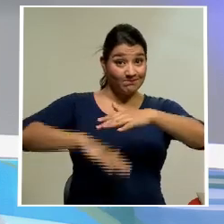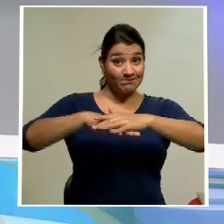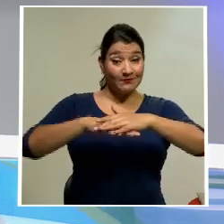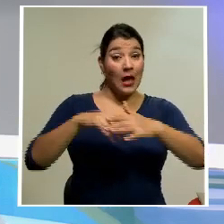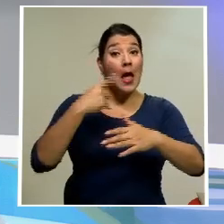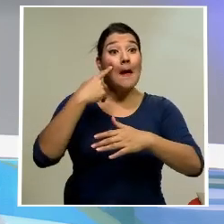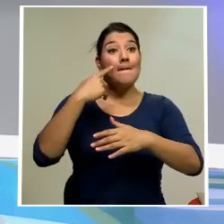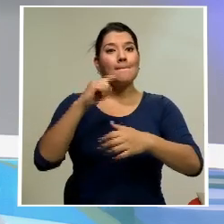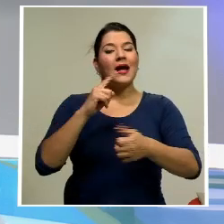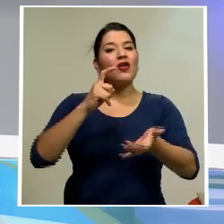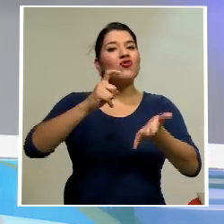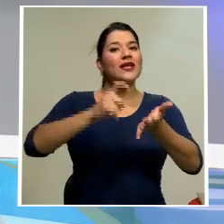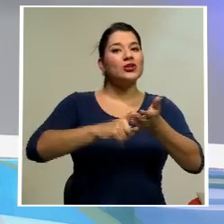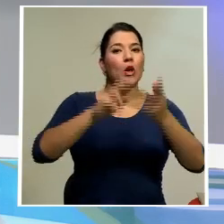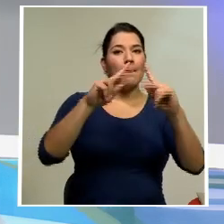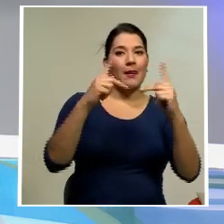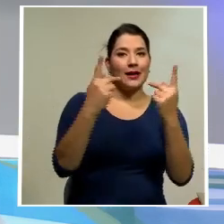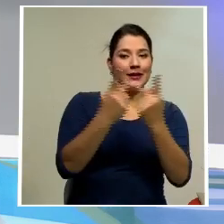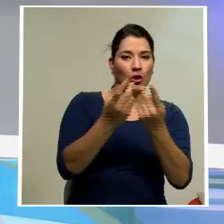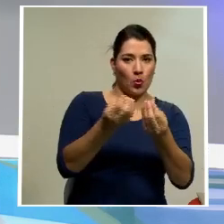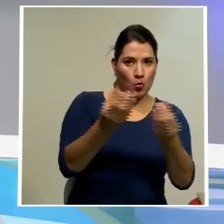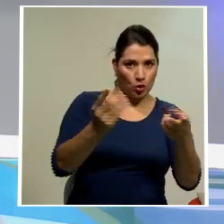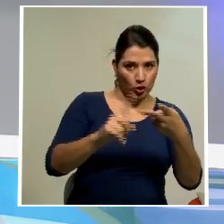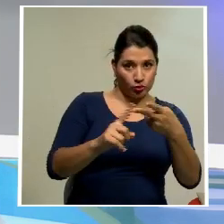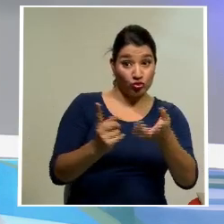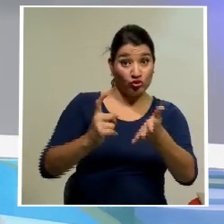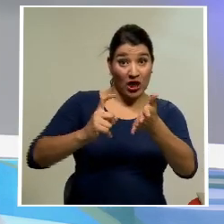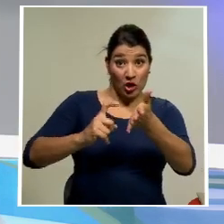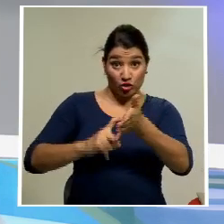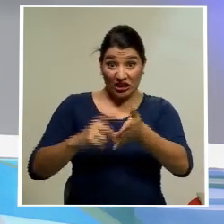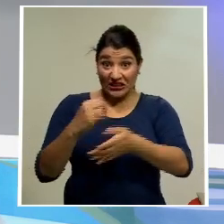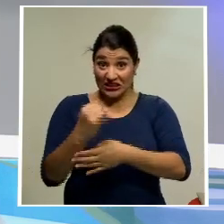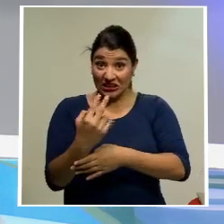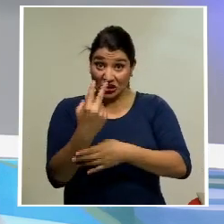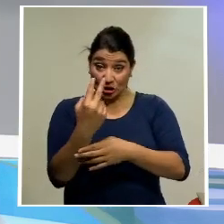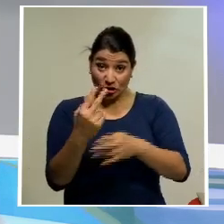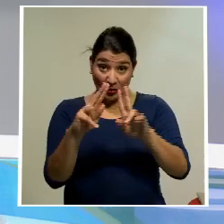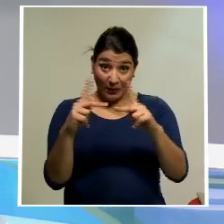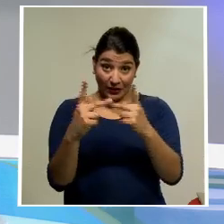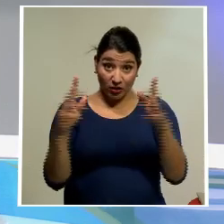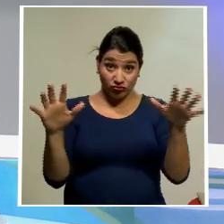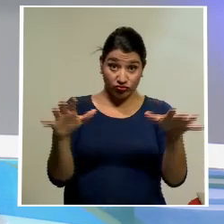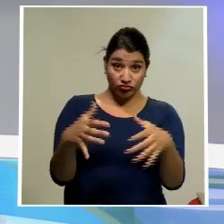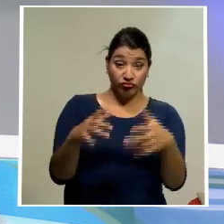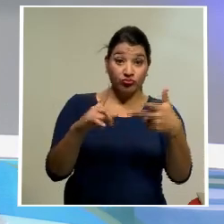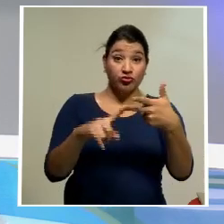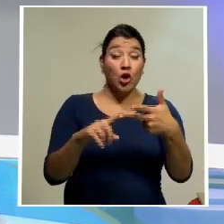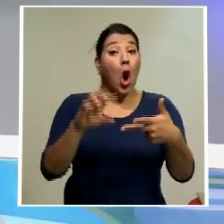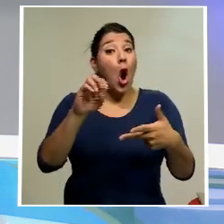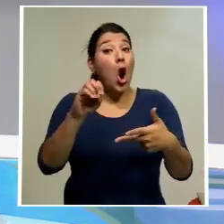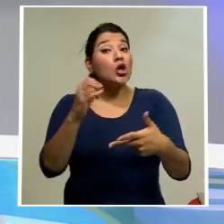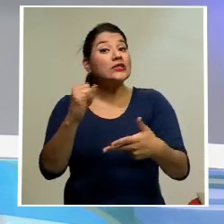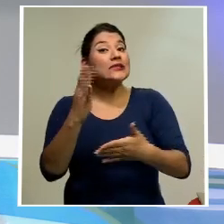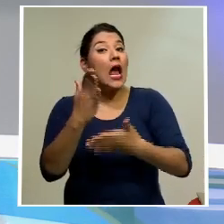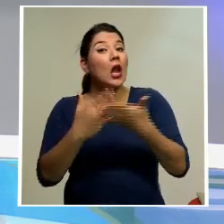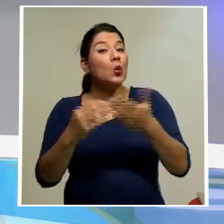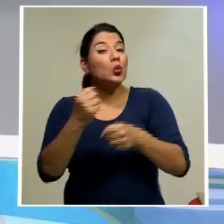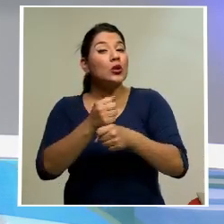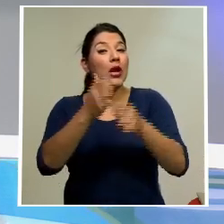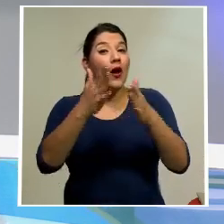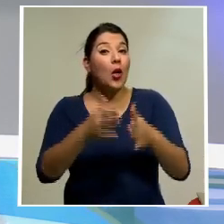registrar coaliciones e incluso para renunciar a cargos públicos quienes deseen optar por un puesto en la próxima Asamblea